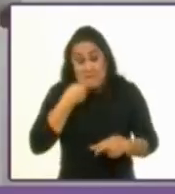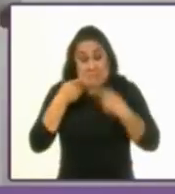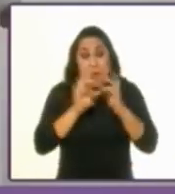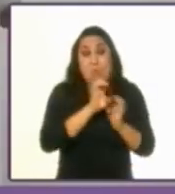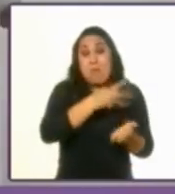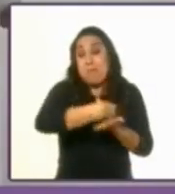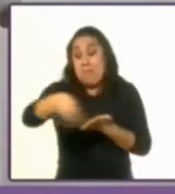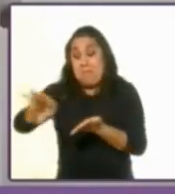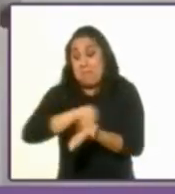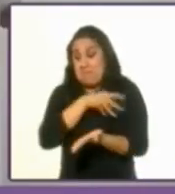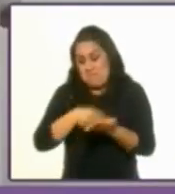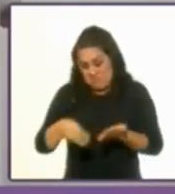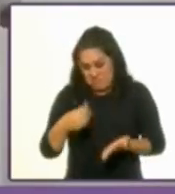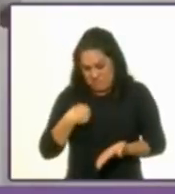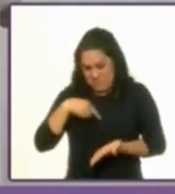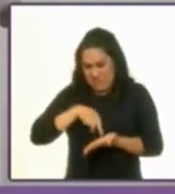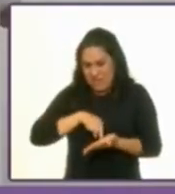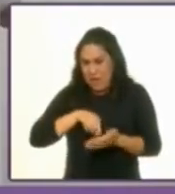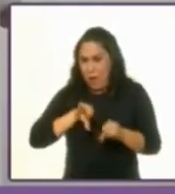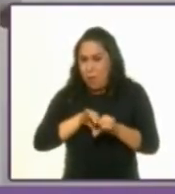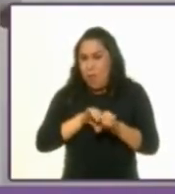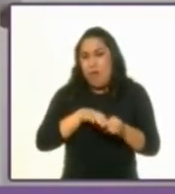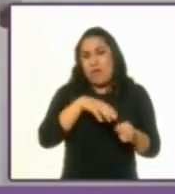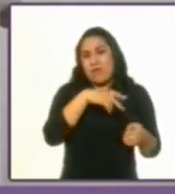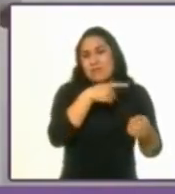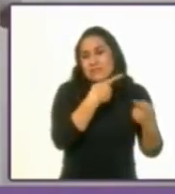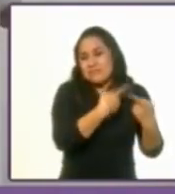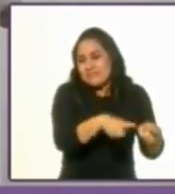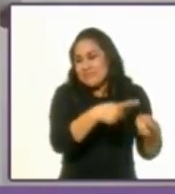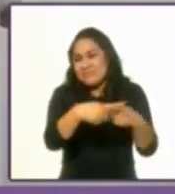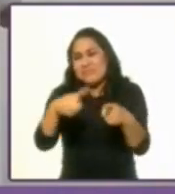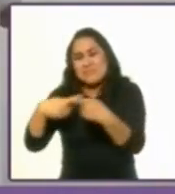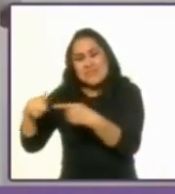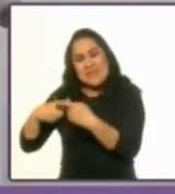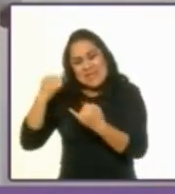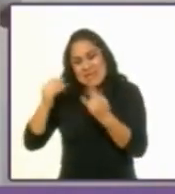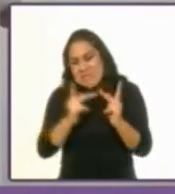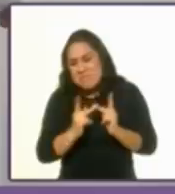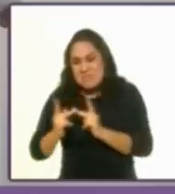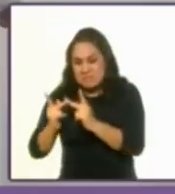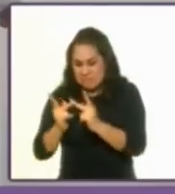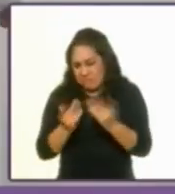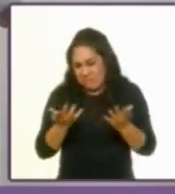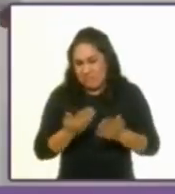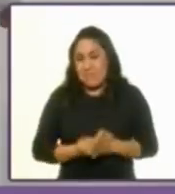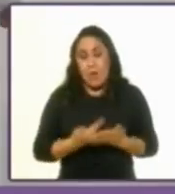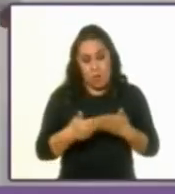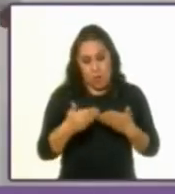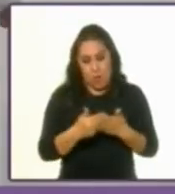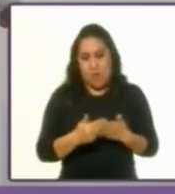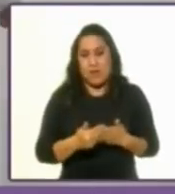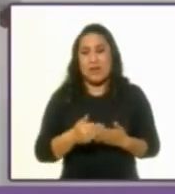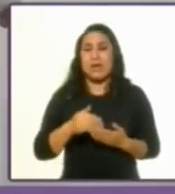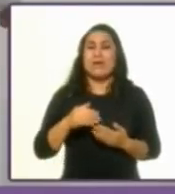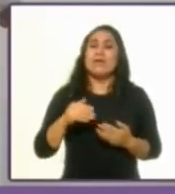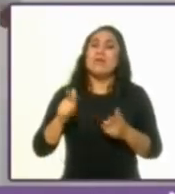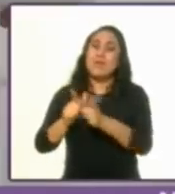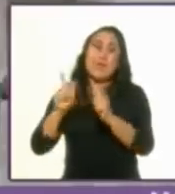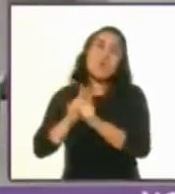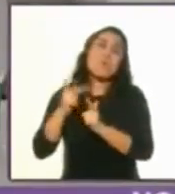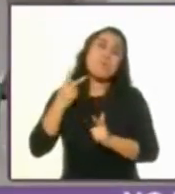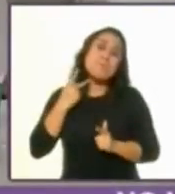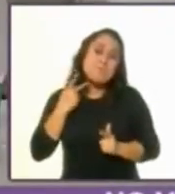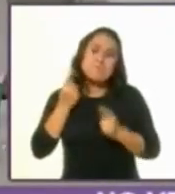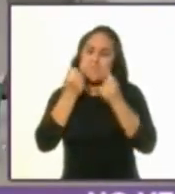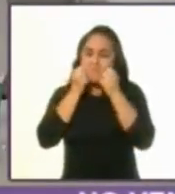llamaría desde este lugar consensos la ley nos ayuden a ver donde si hay consensos independientemente del partido la fuerza que